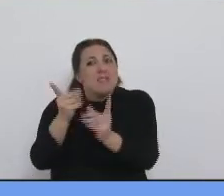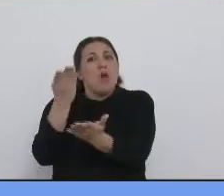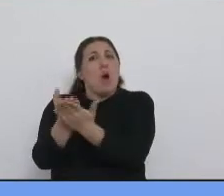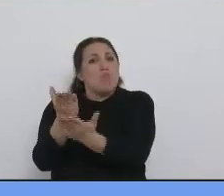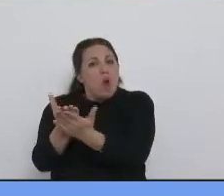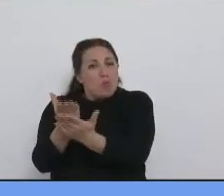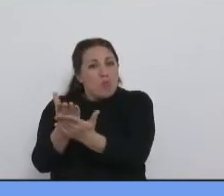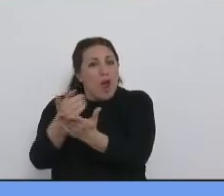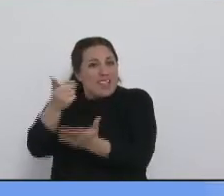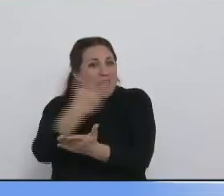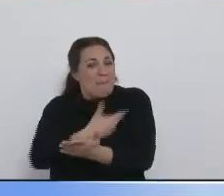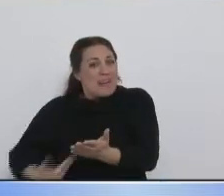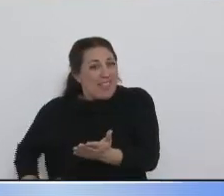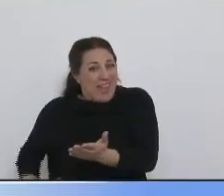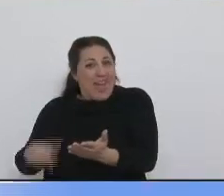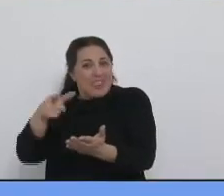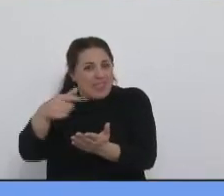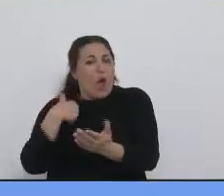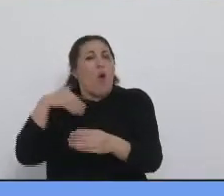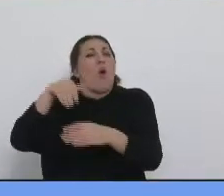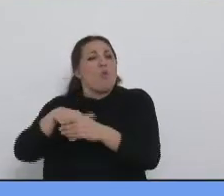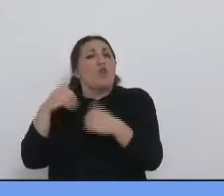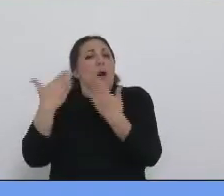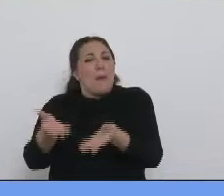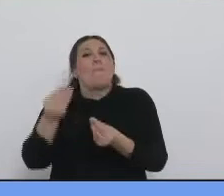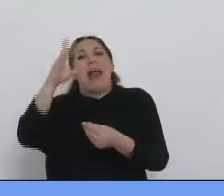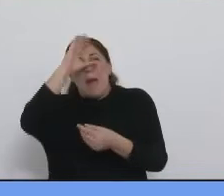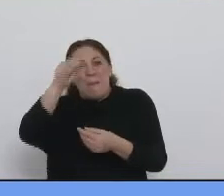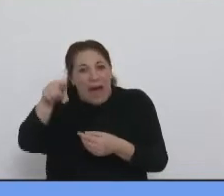poder ejecutivo para el embajador fuks